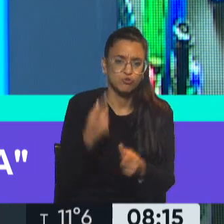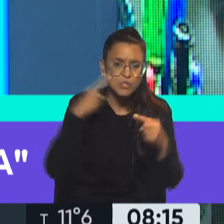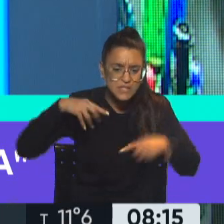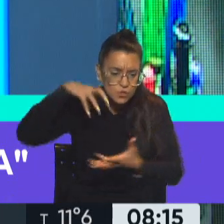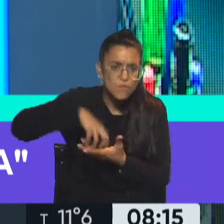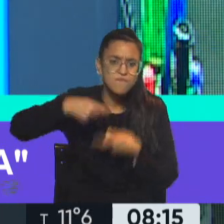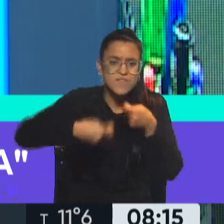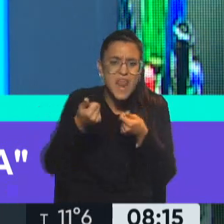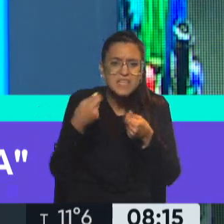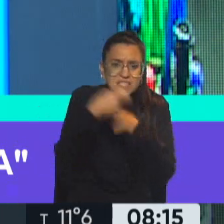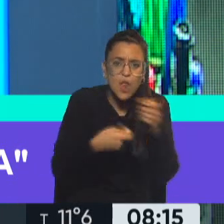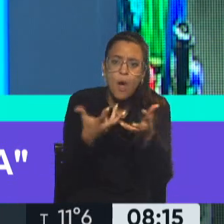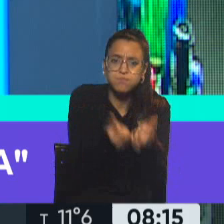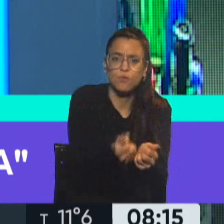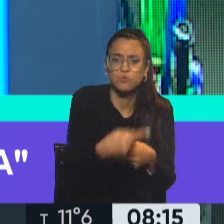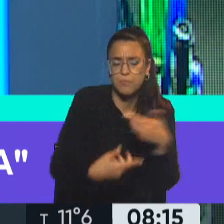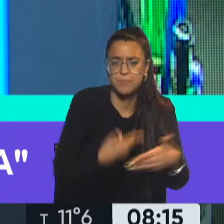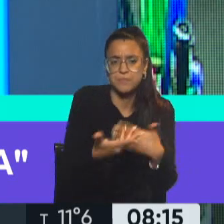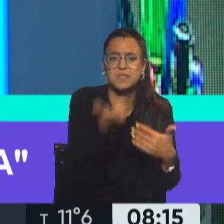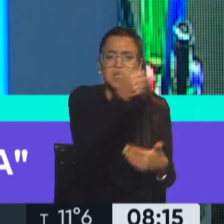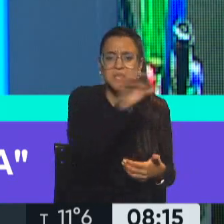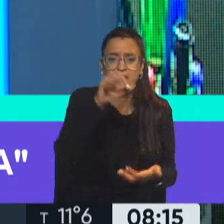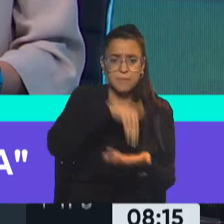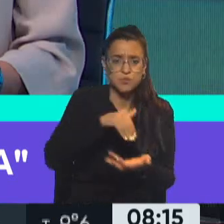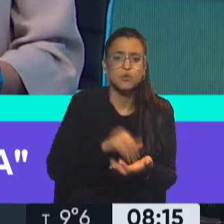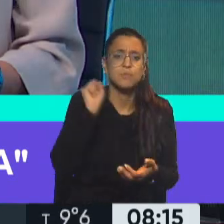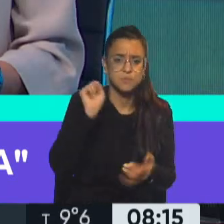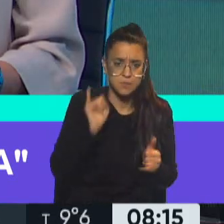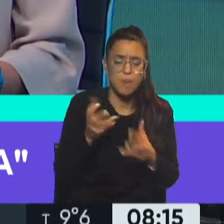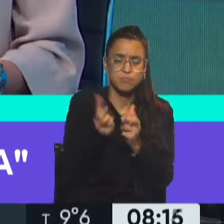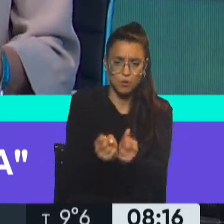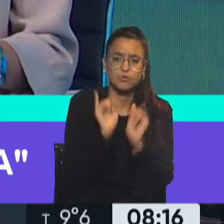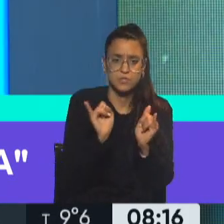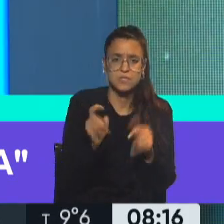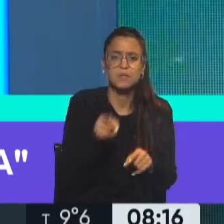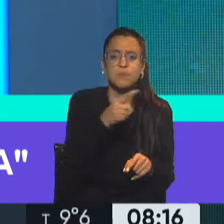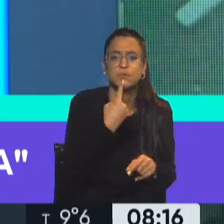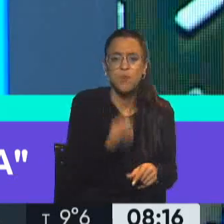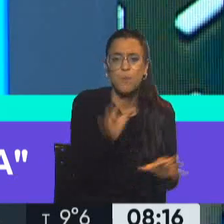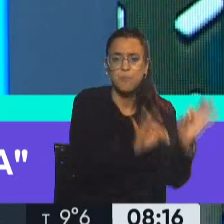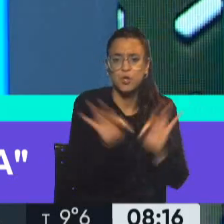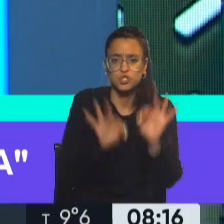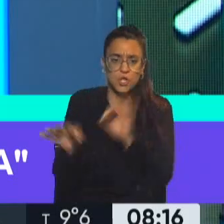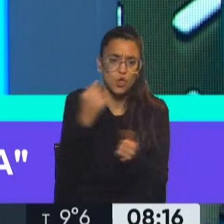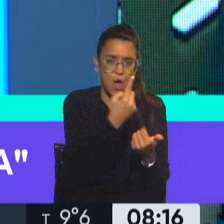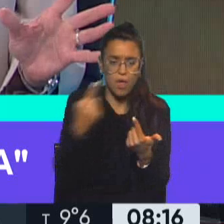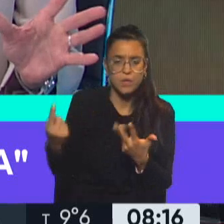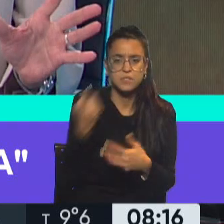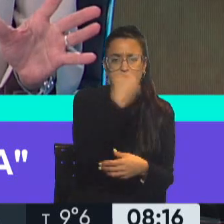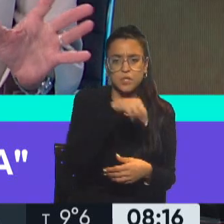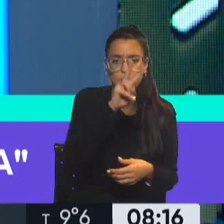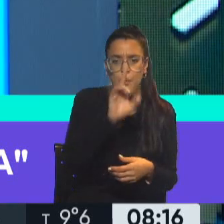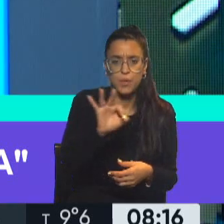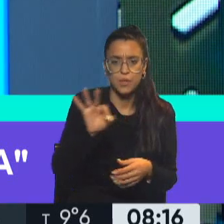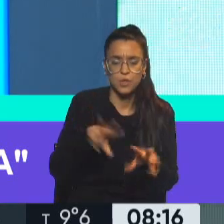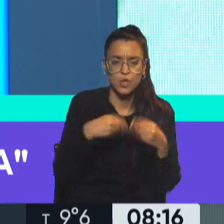institucional y financiero para este tipo de 60 desarrollos. millones de pesos, ¿no? Es Sí. el apoyo para... Pero eso es por Para cada proyecto. Por cada cada proyecto. proyecto. 120 en 180 total. millones.